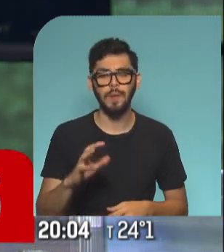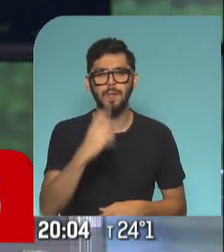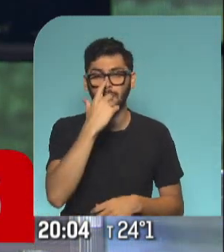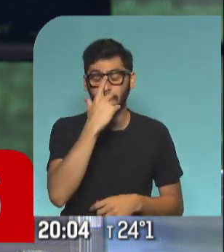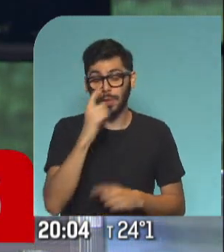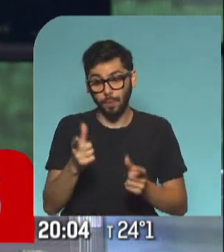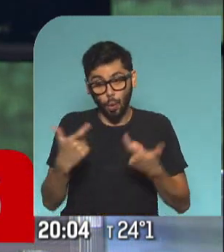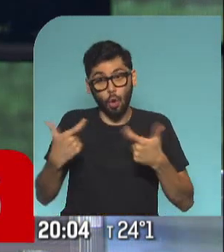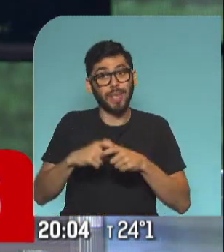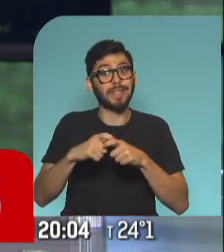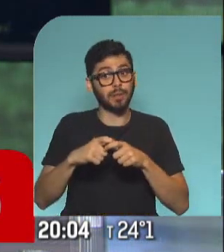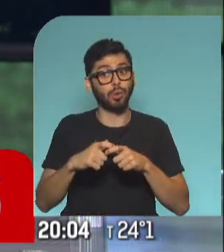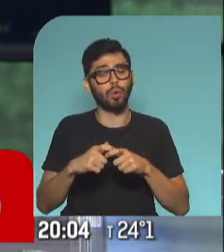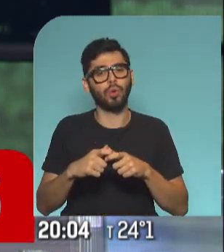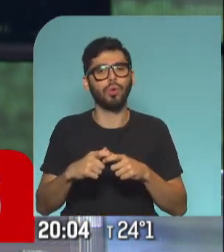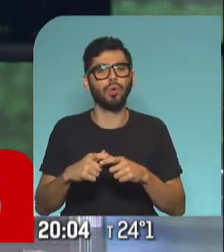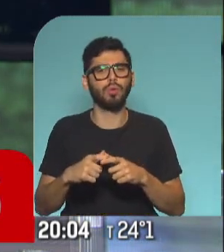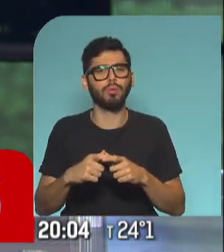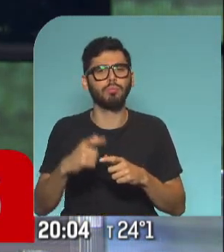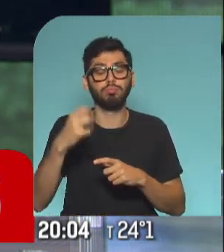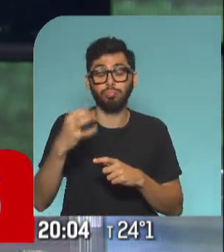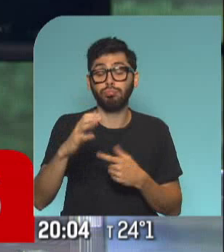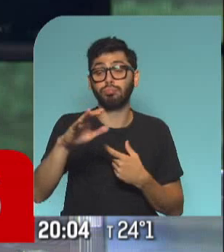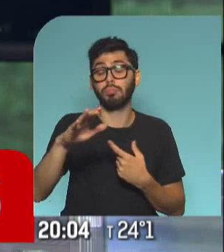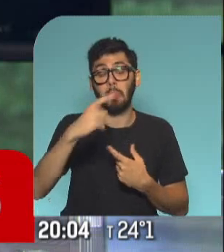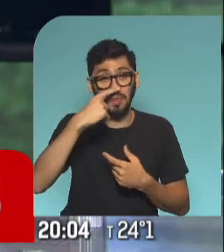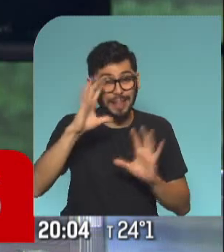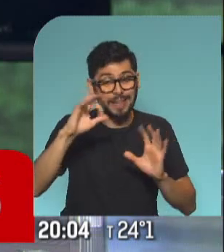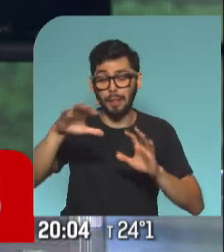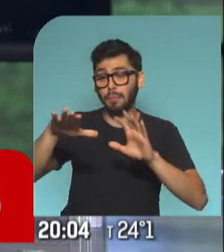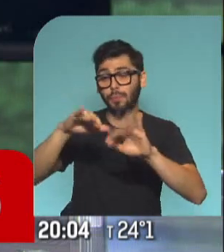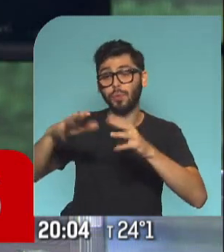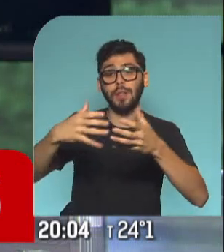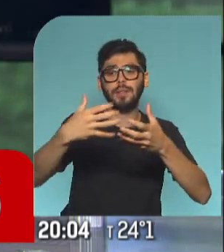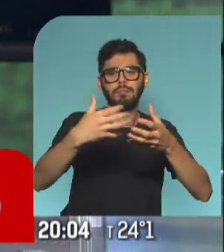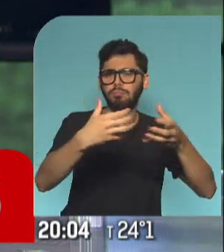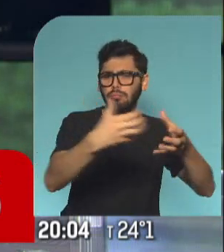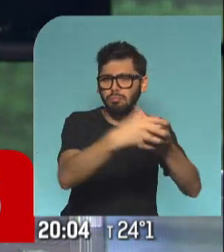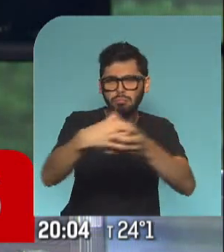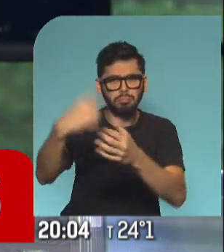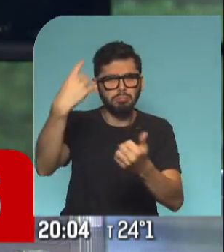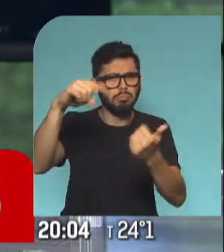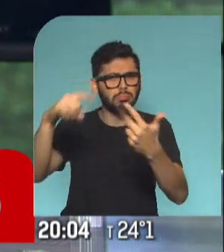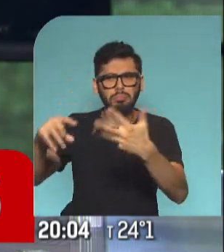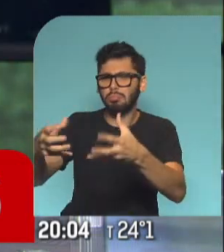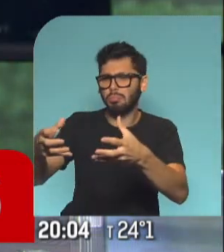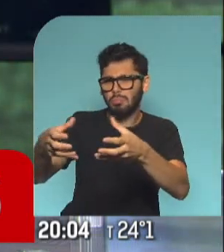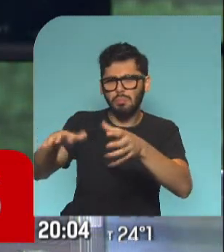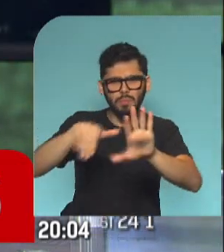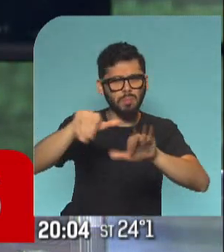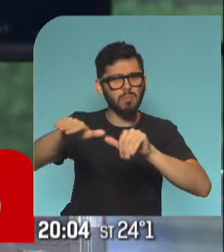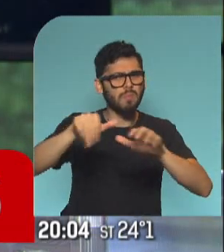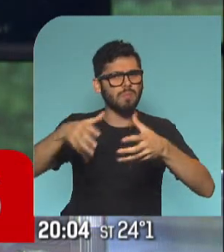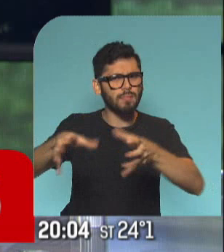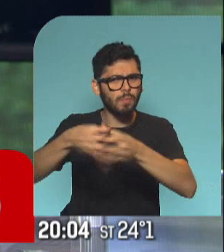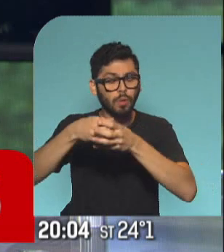además de haber convocado a las distintas a los distintos sectores también ha convocado a personas